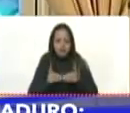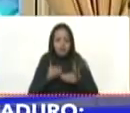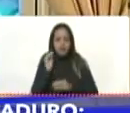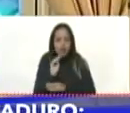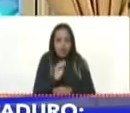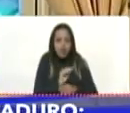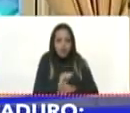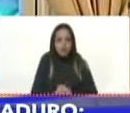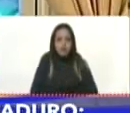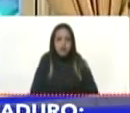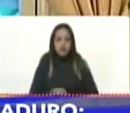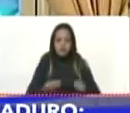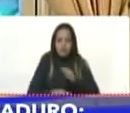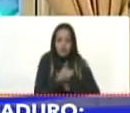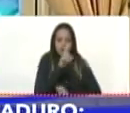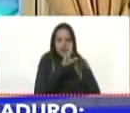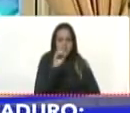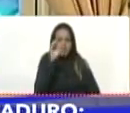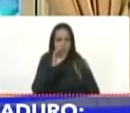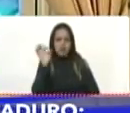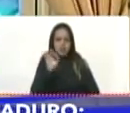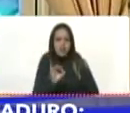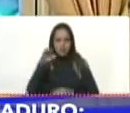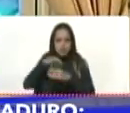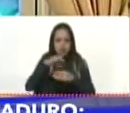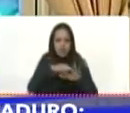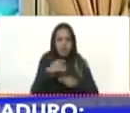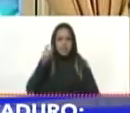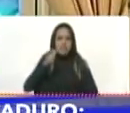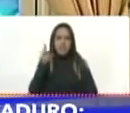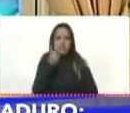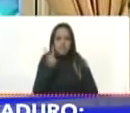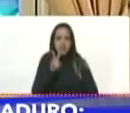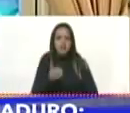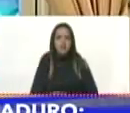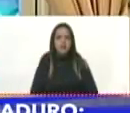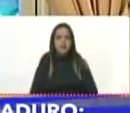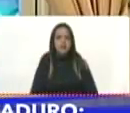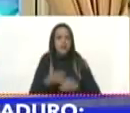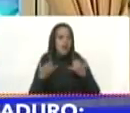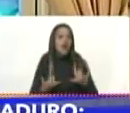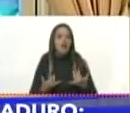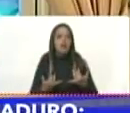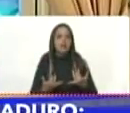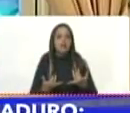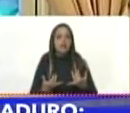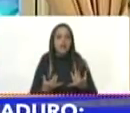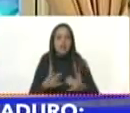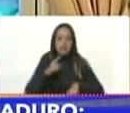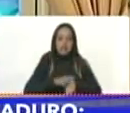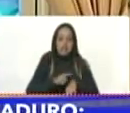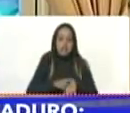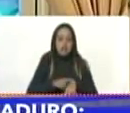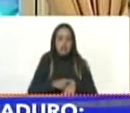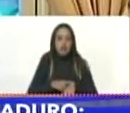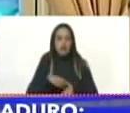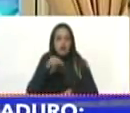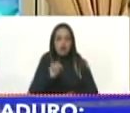soberanía 100% de todas las semillas que necesita el país. Ahora viene el ciclo norteverano y vamos a sembrar